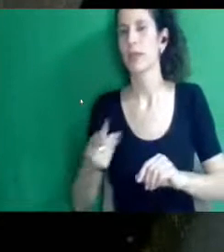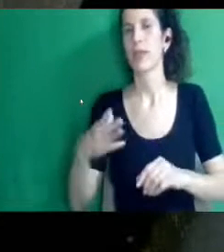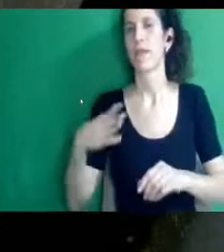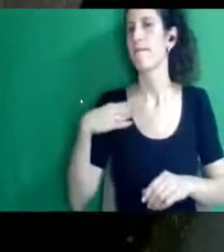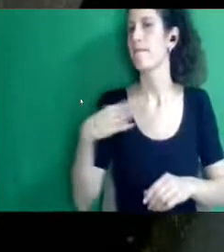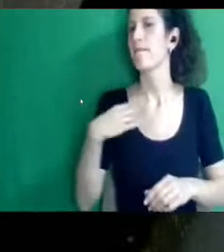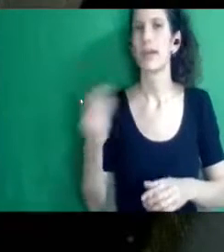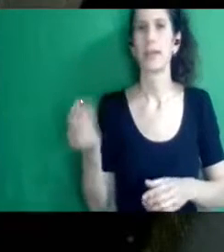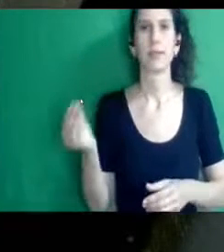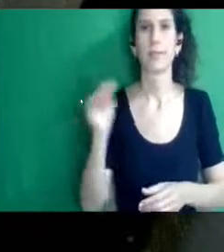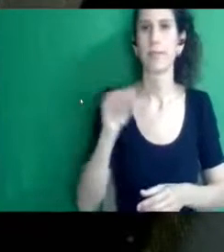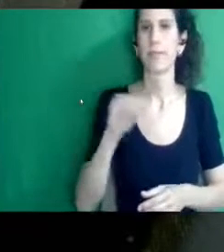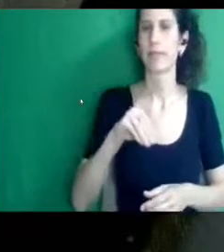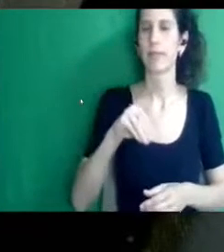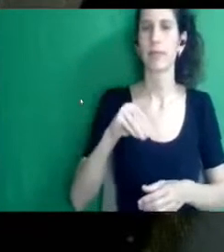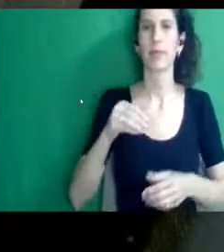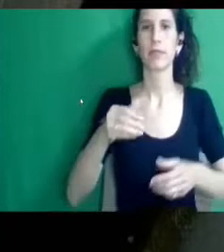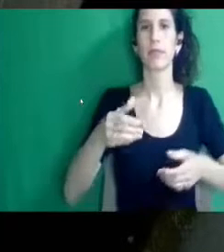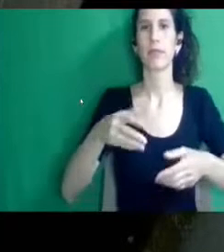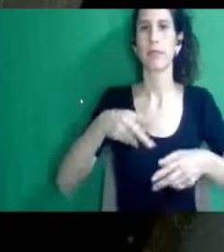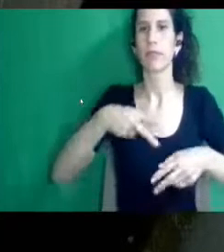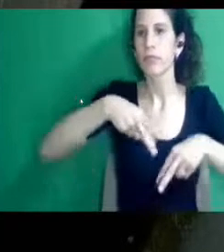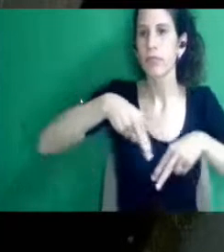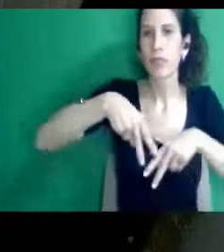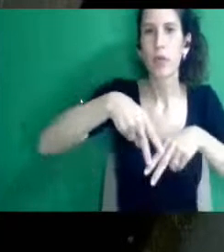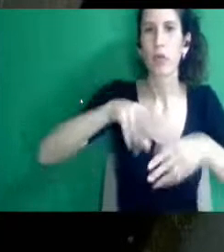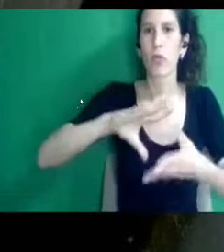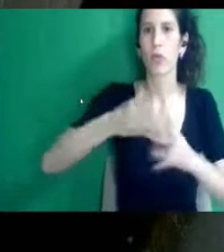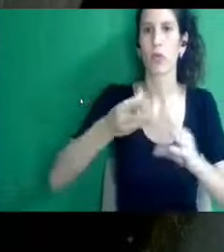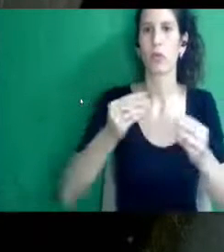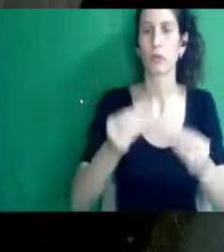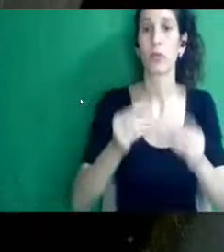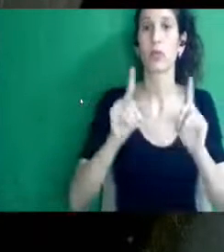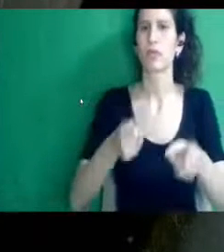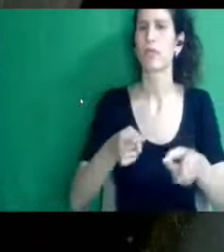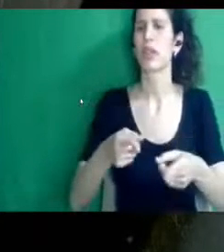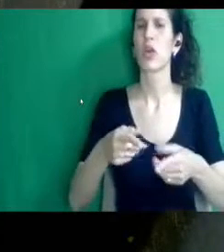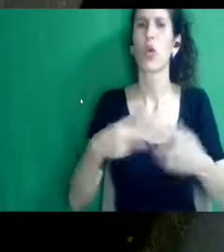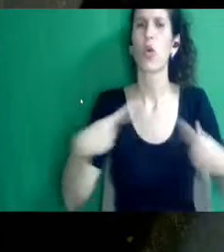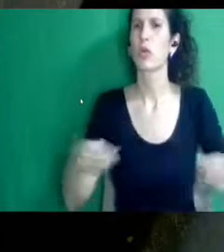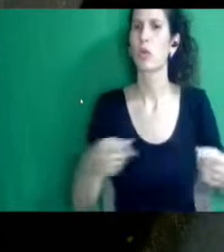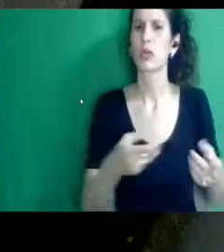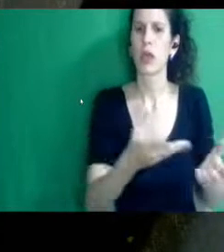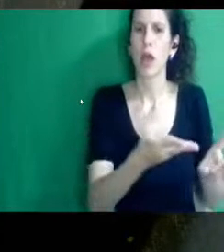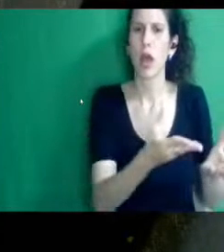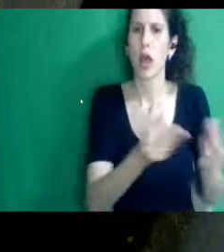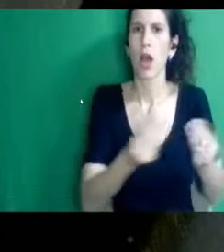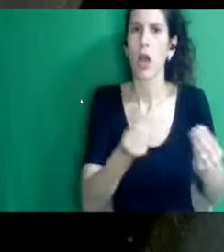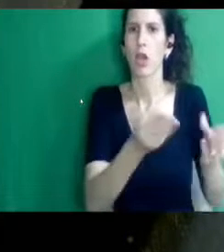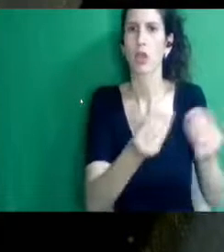el mobiliario urbano que acompañe los recorridos y que ayude a los desplazamientos.